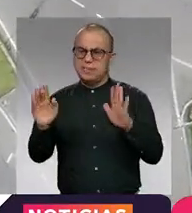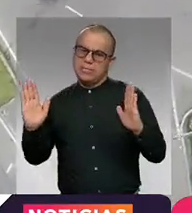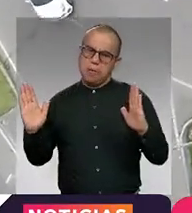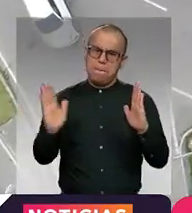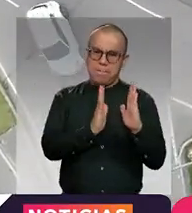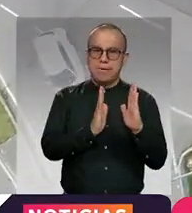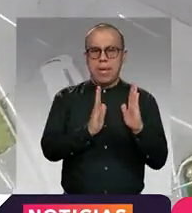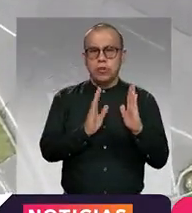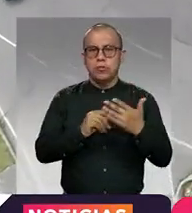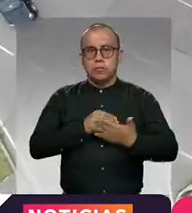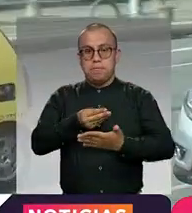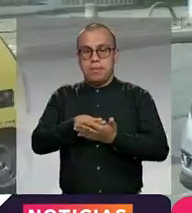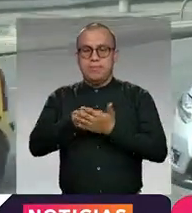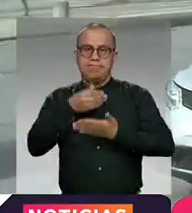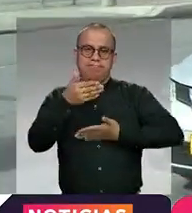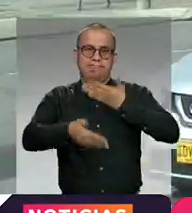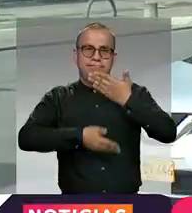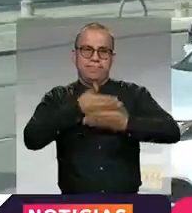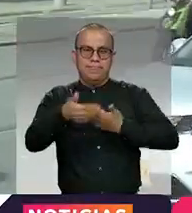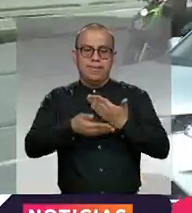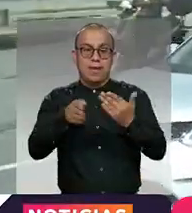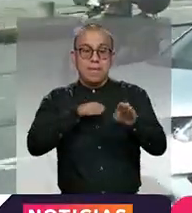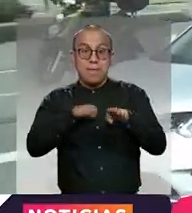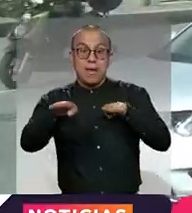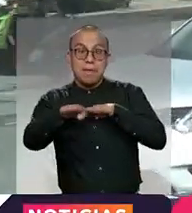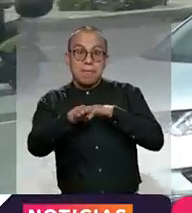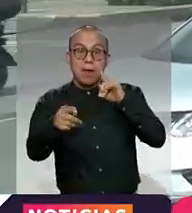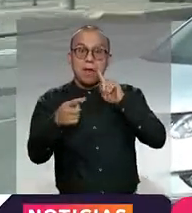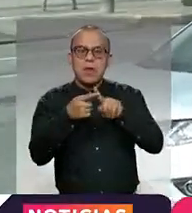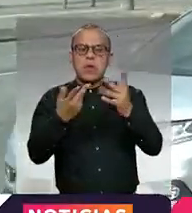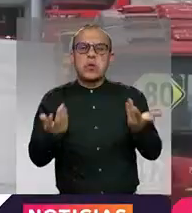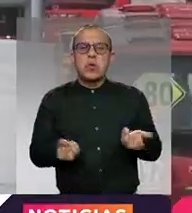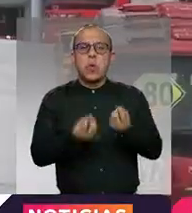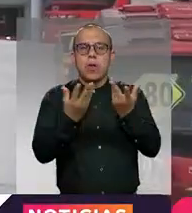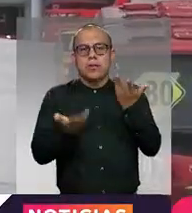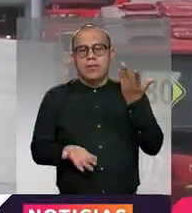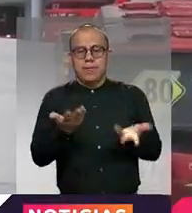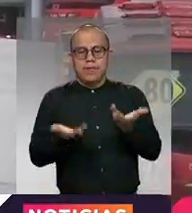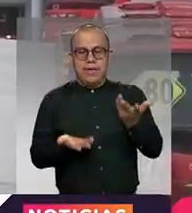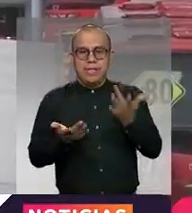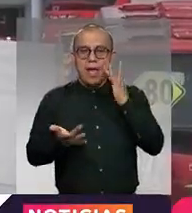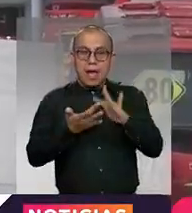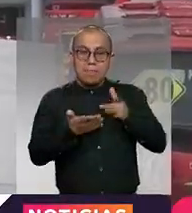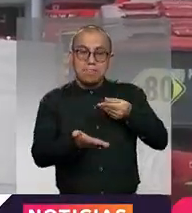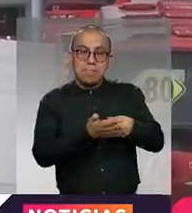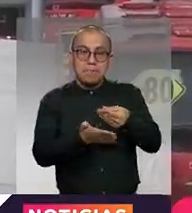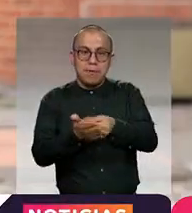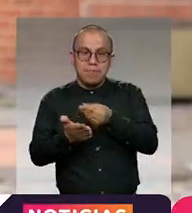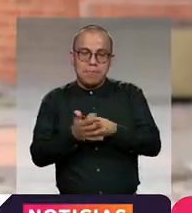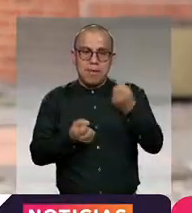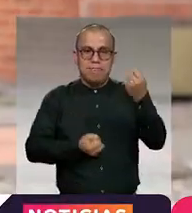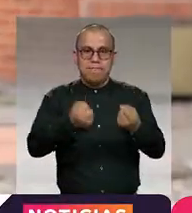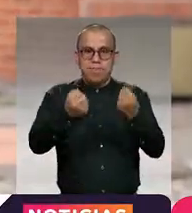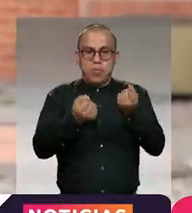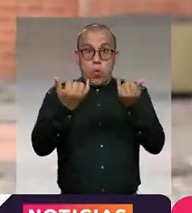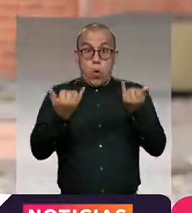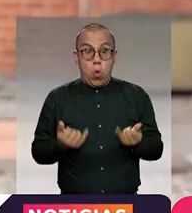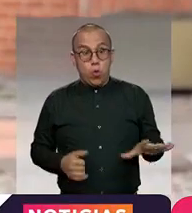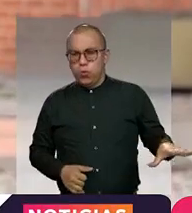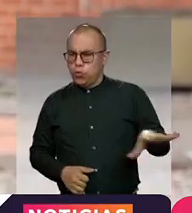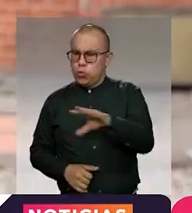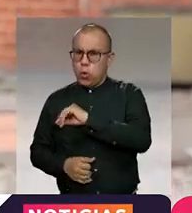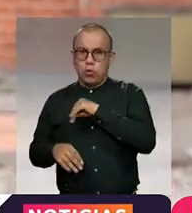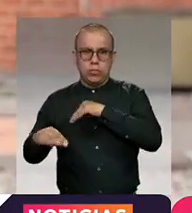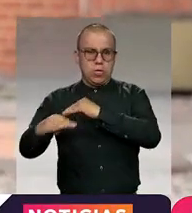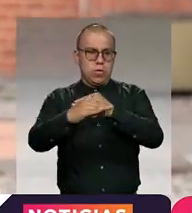Asimismo, para continuar progresando con el pico y placa solidario, el valor de la tarifa se ajustará según el vehículo. Hoy pagan todos los vehículos el mismo